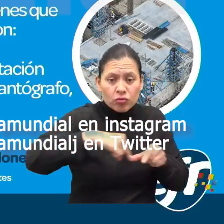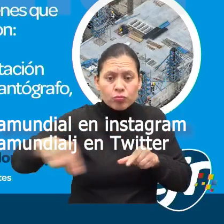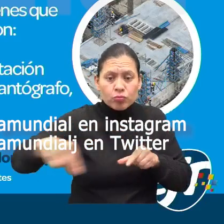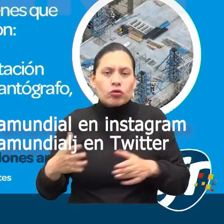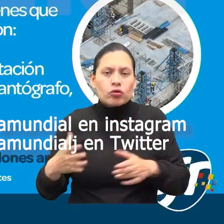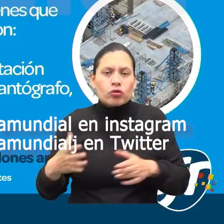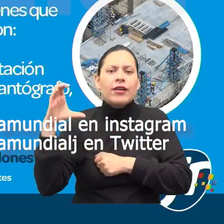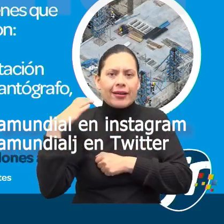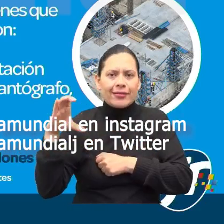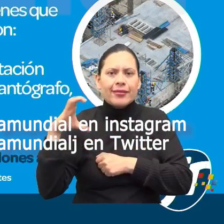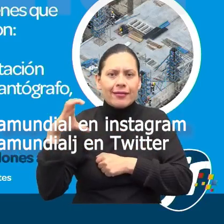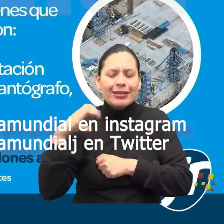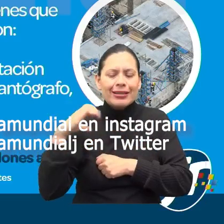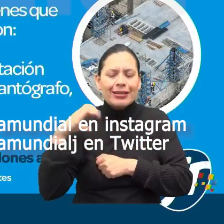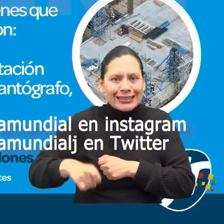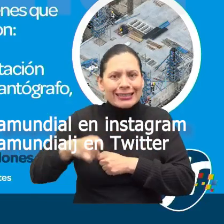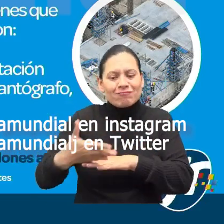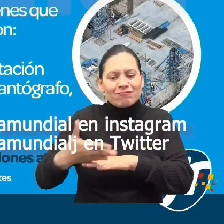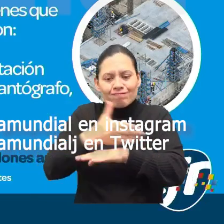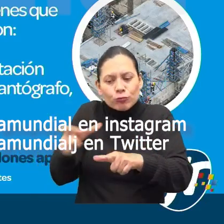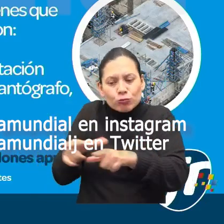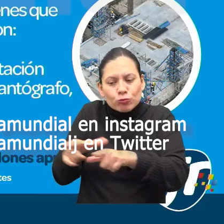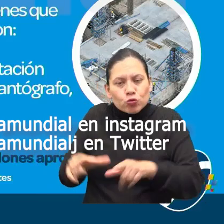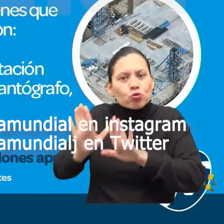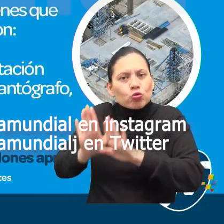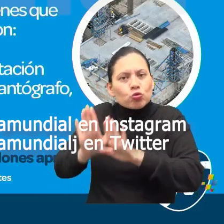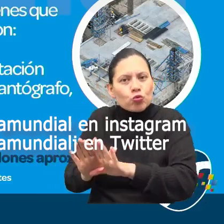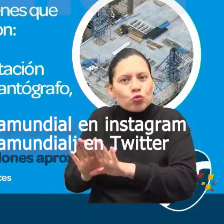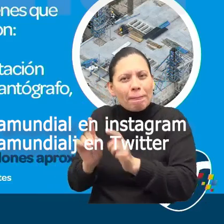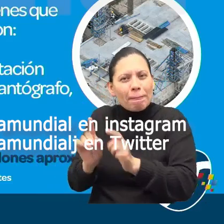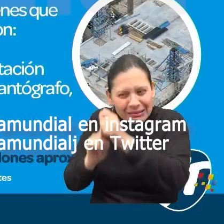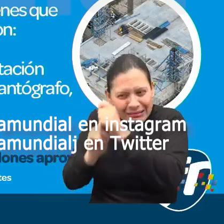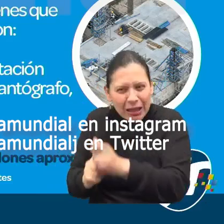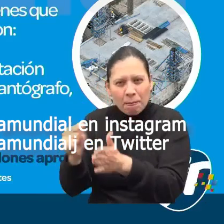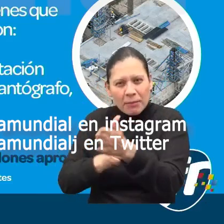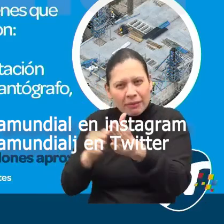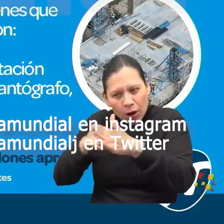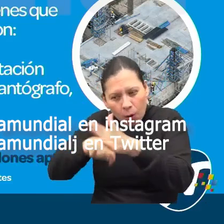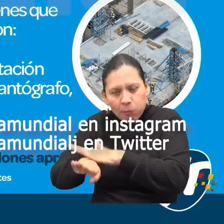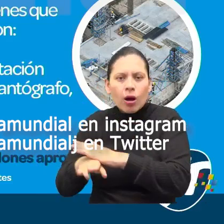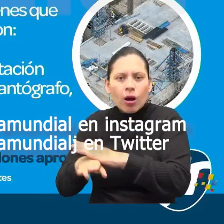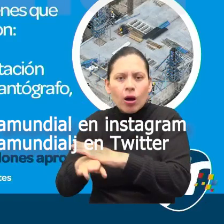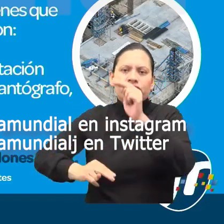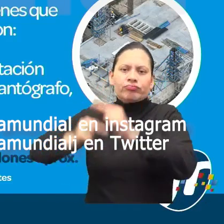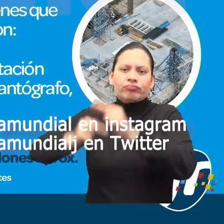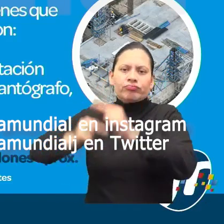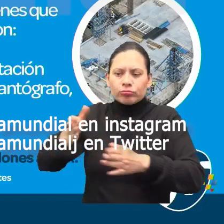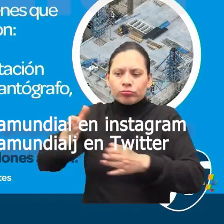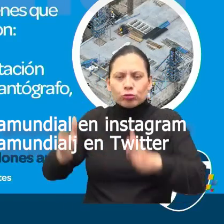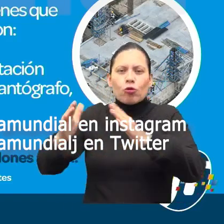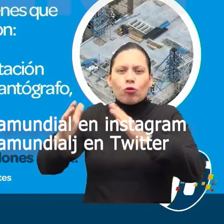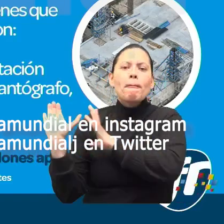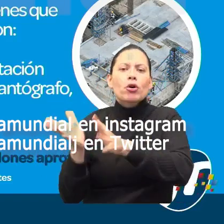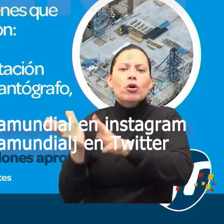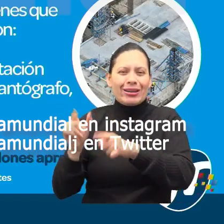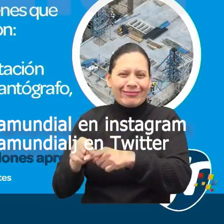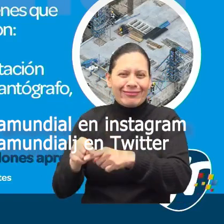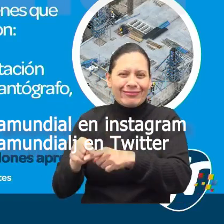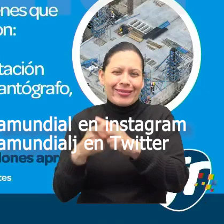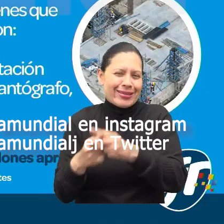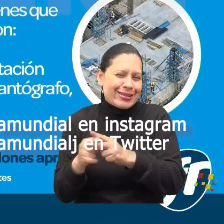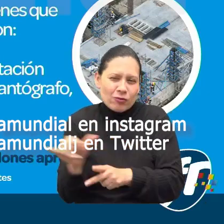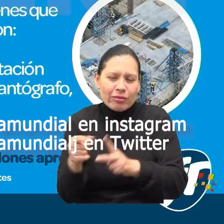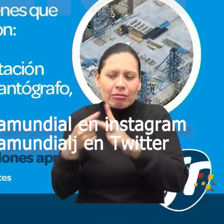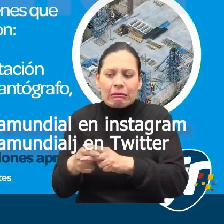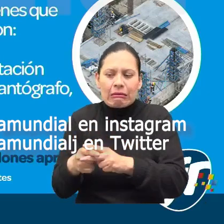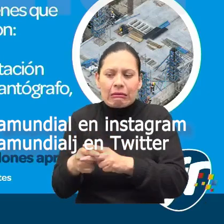Facatativá. Como necesitamos el corredor para hacer las obras, era necesario construir un taller que se denominó el Taller ANI, en lo que